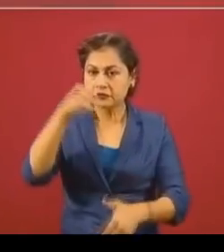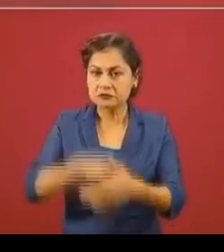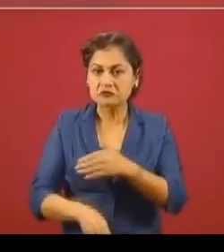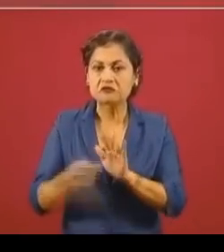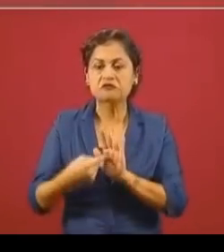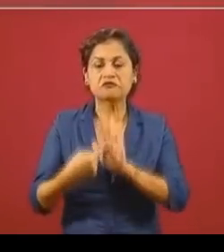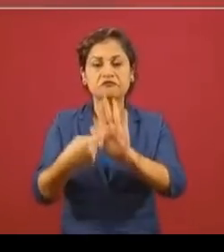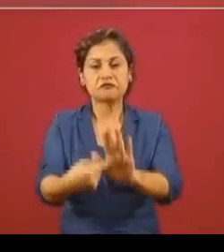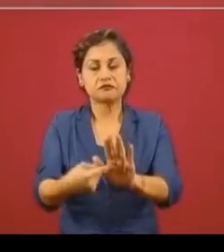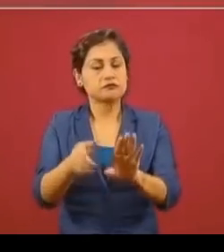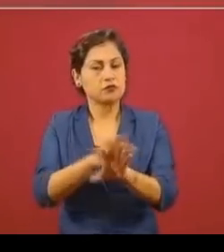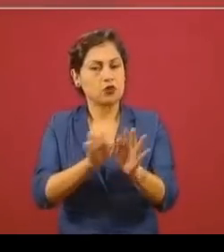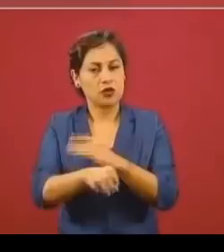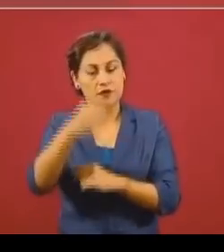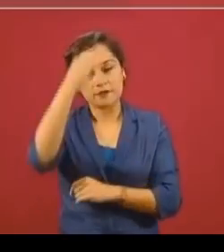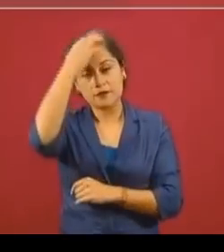Por ejemplo,